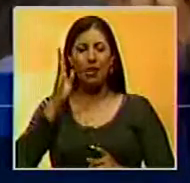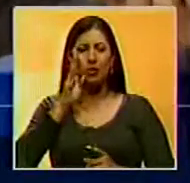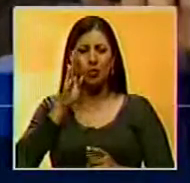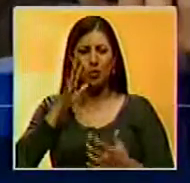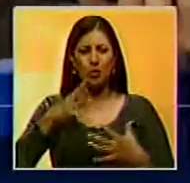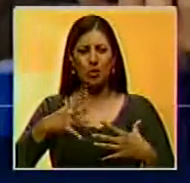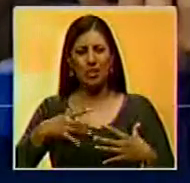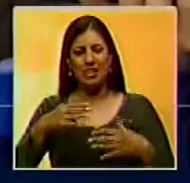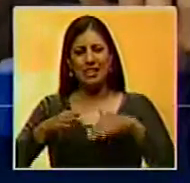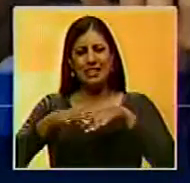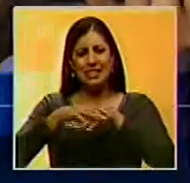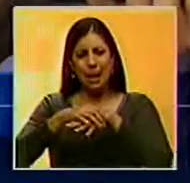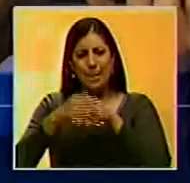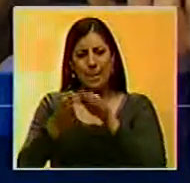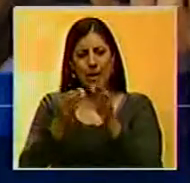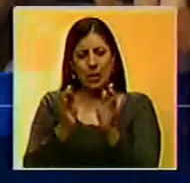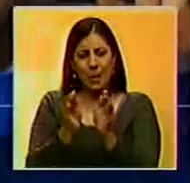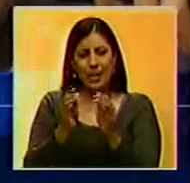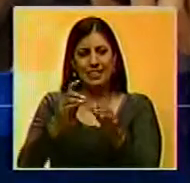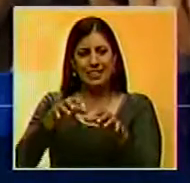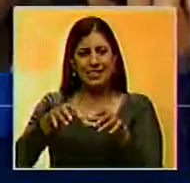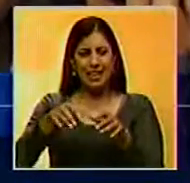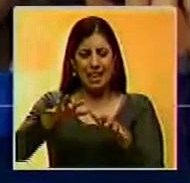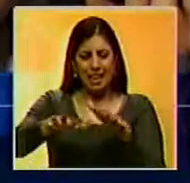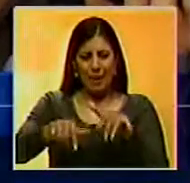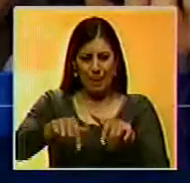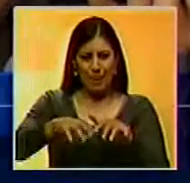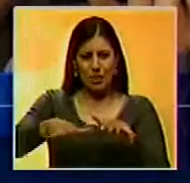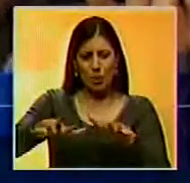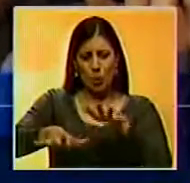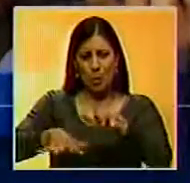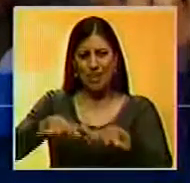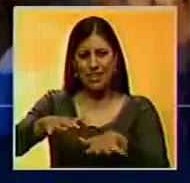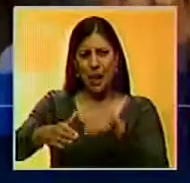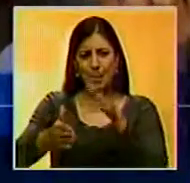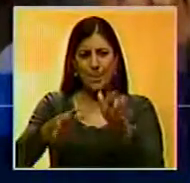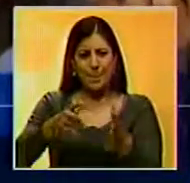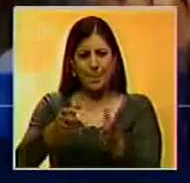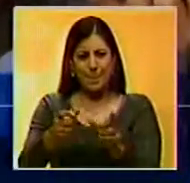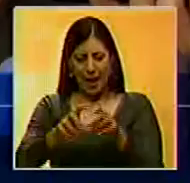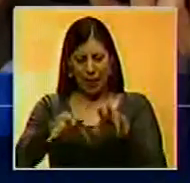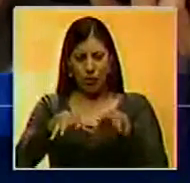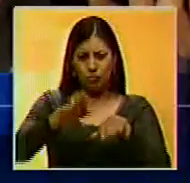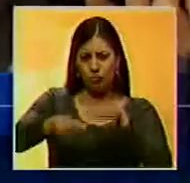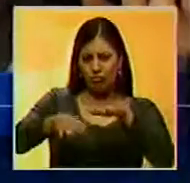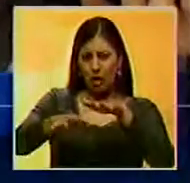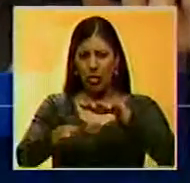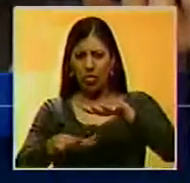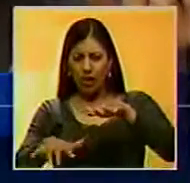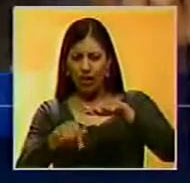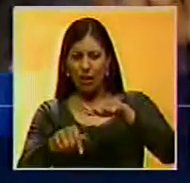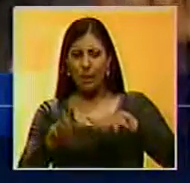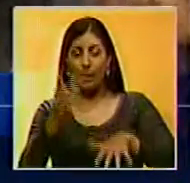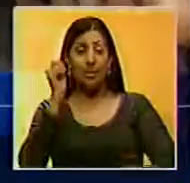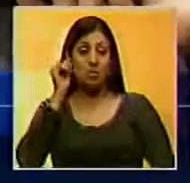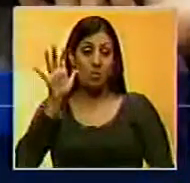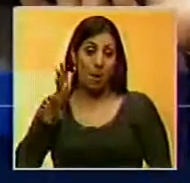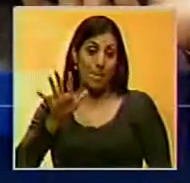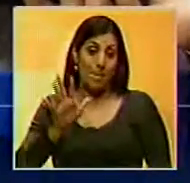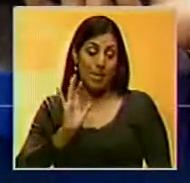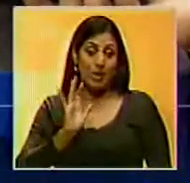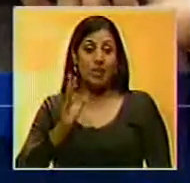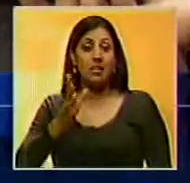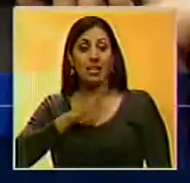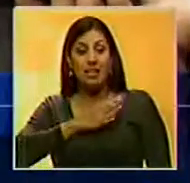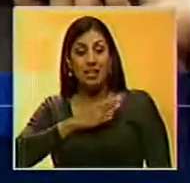sucia, unos zapatos pequeños. De hecho, en el piso había marcas de huellas de zapatos, donde parecía que era una mujer. Él